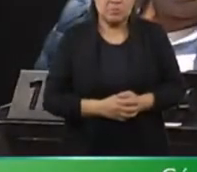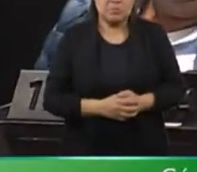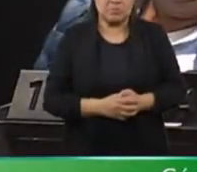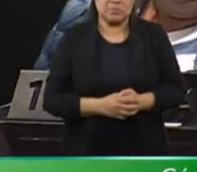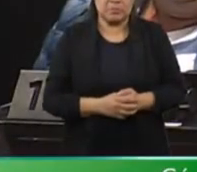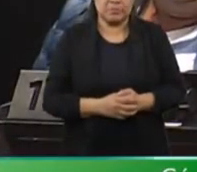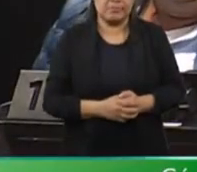Gracias.